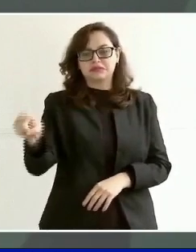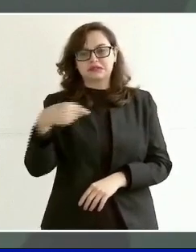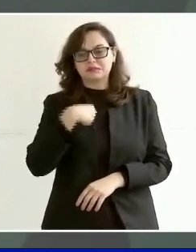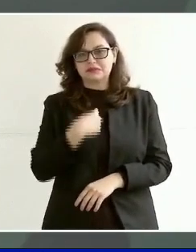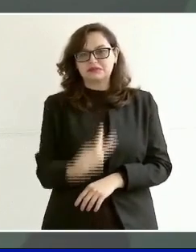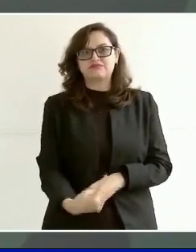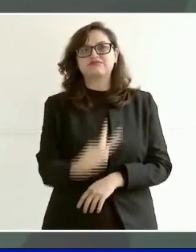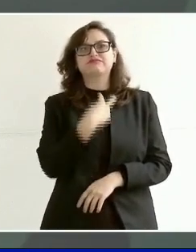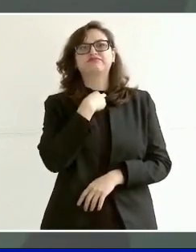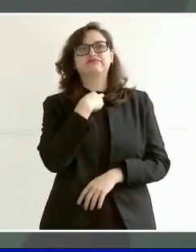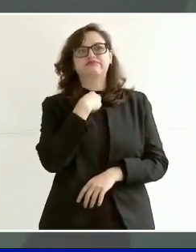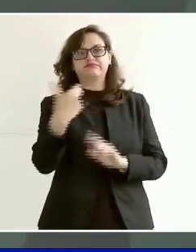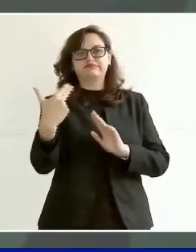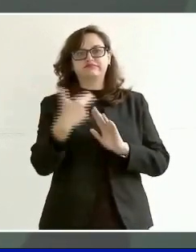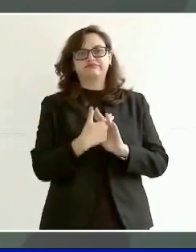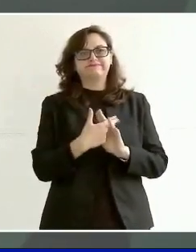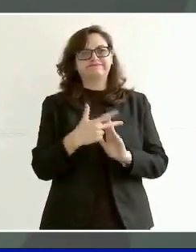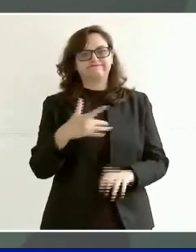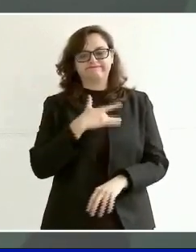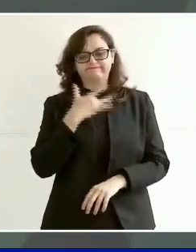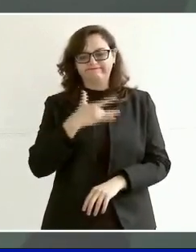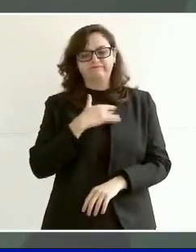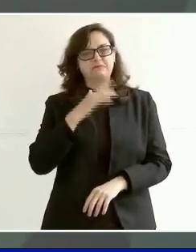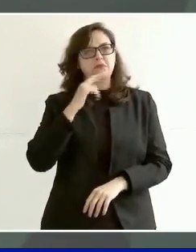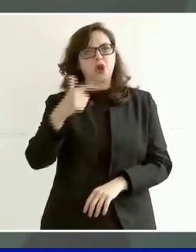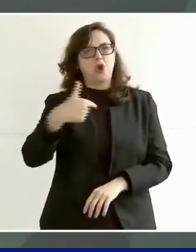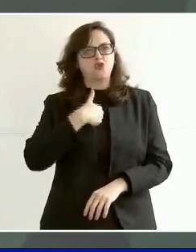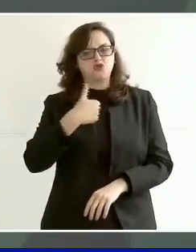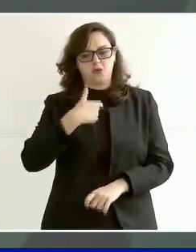en el cuello y se disparó.